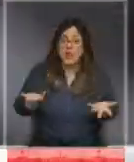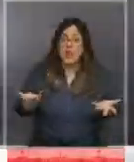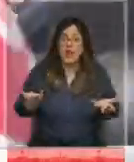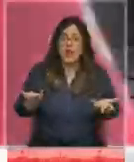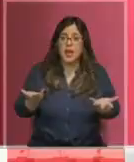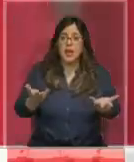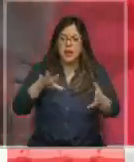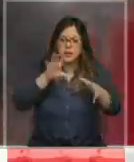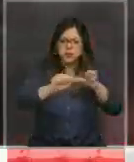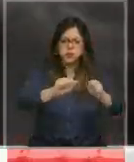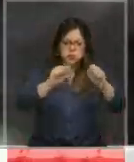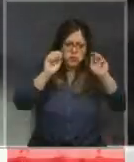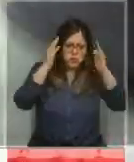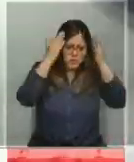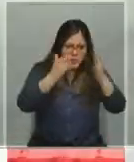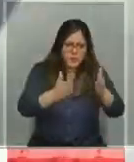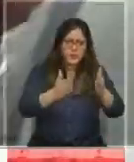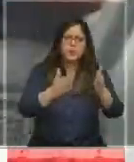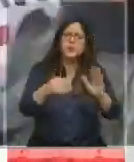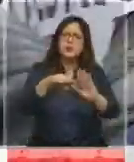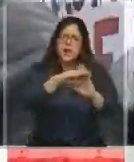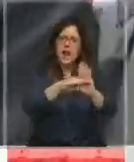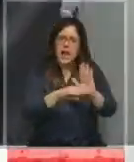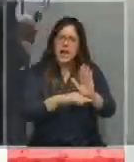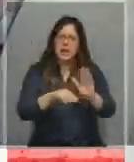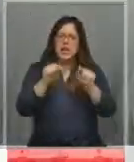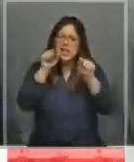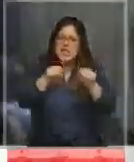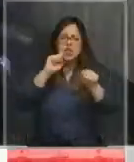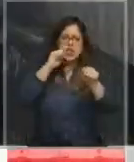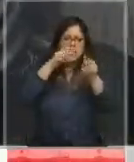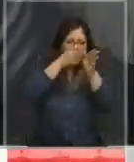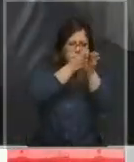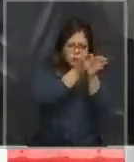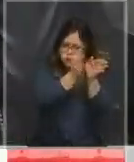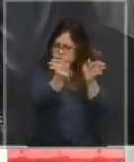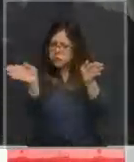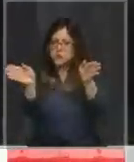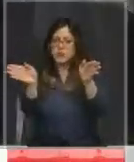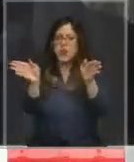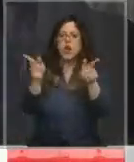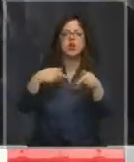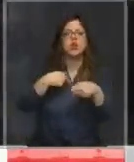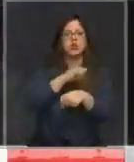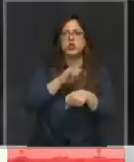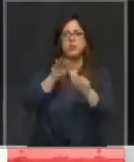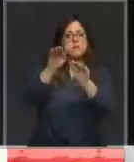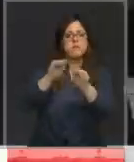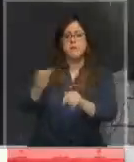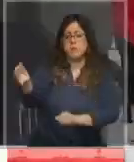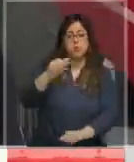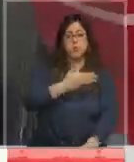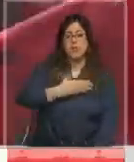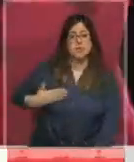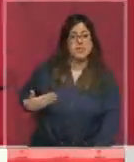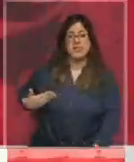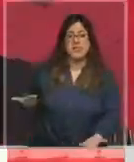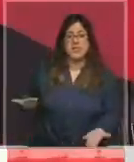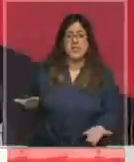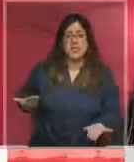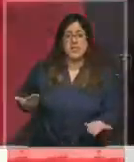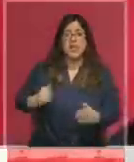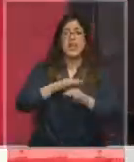captura la atención y la agenda, y eso le saca el foco. Yo siempre tomo las mismas palabras que dice el presidente. Hay que evitar el